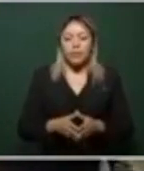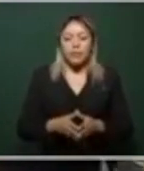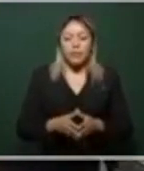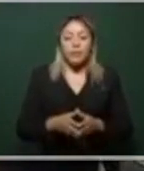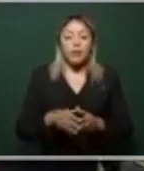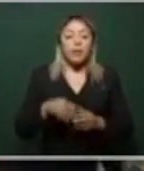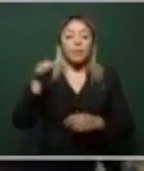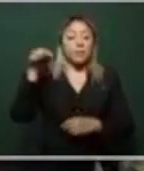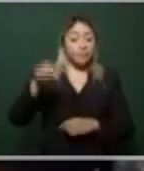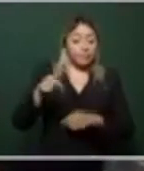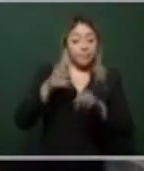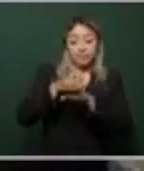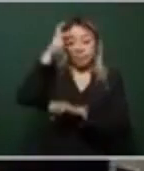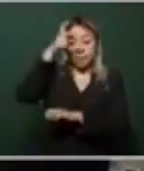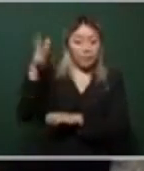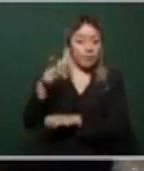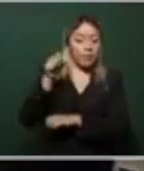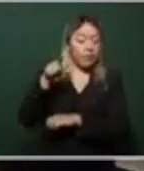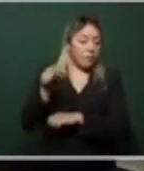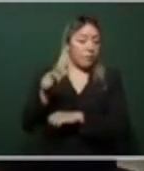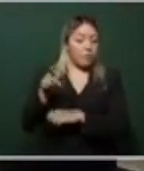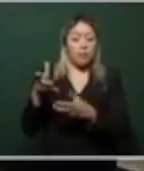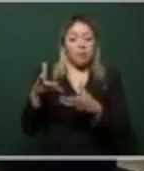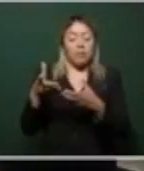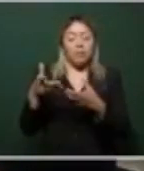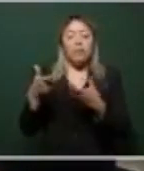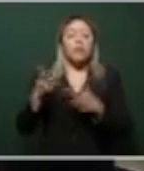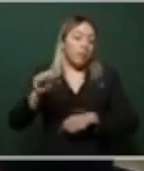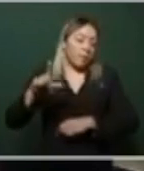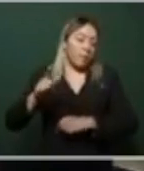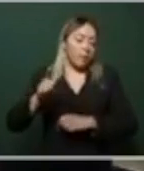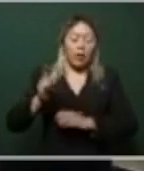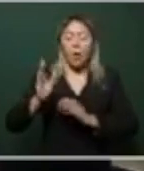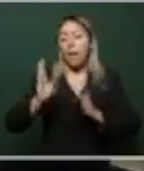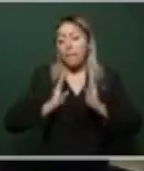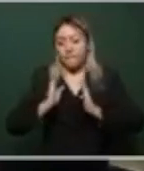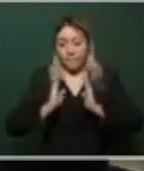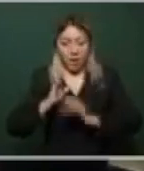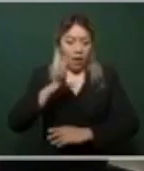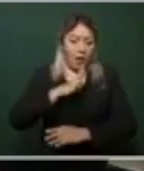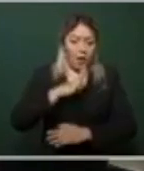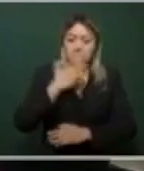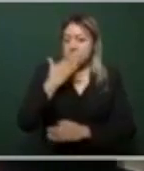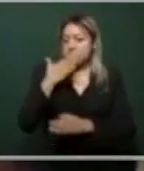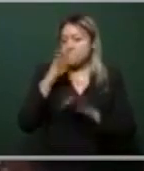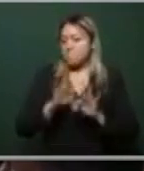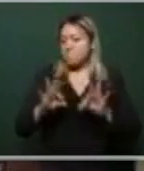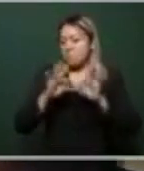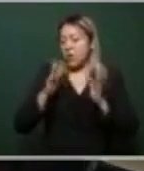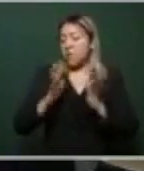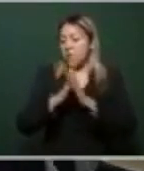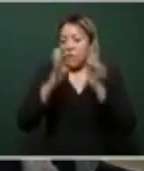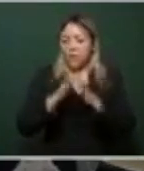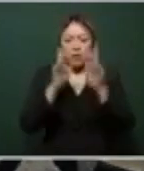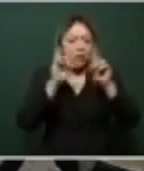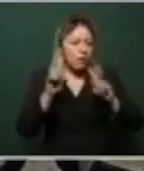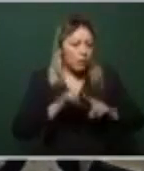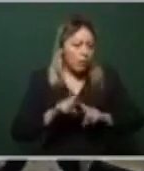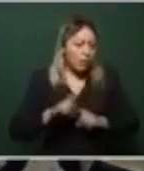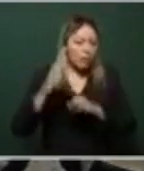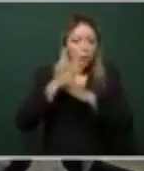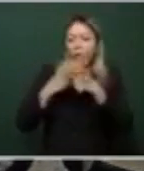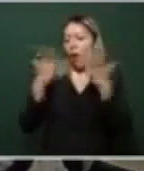Aquí en el estado de Hidalgo, por parte de las fuerzas federales, tenemos una presencia importante realizando actividades